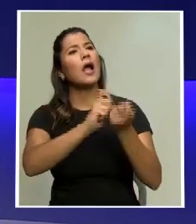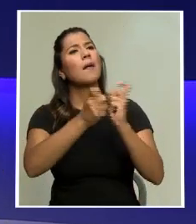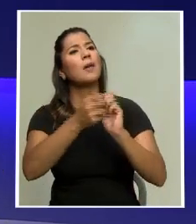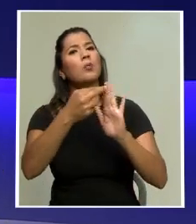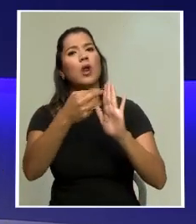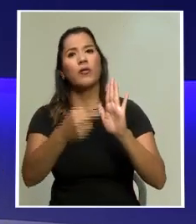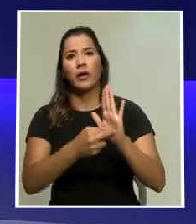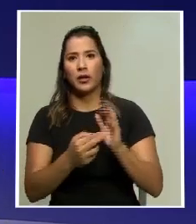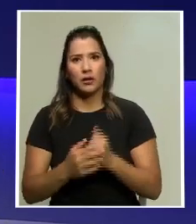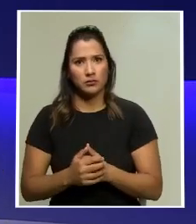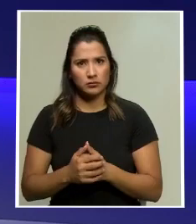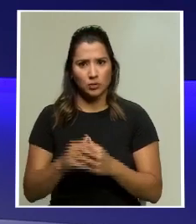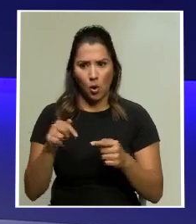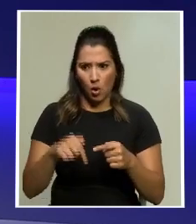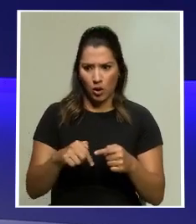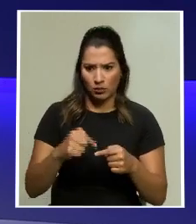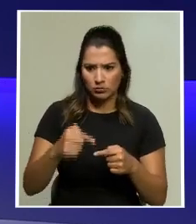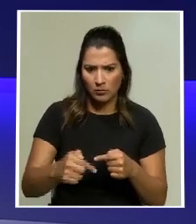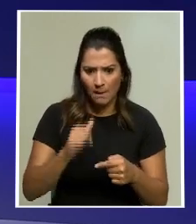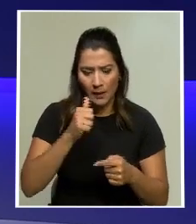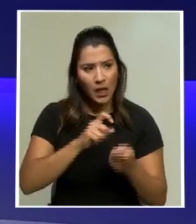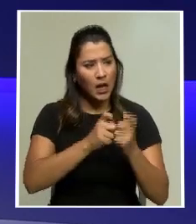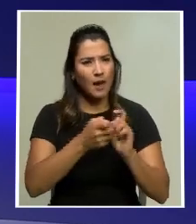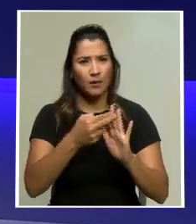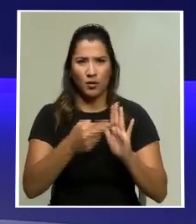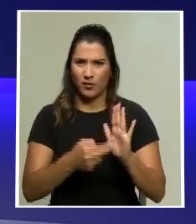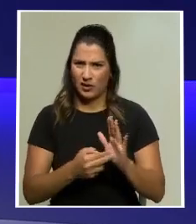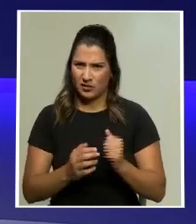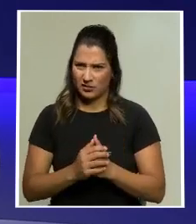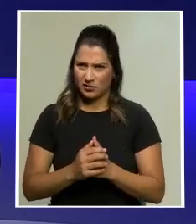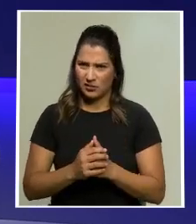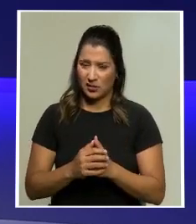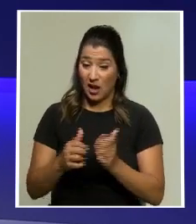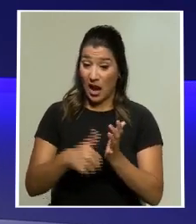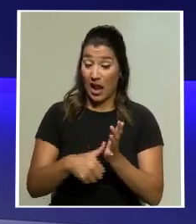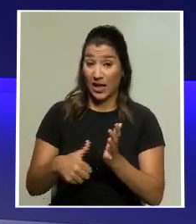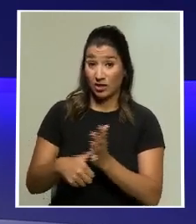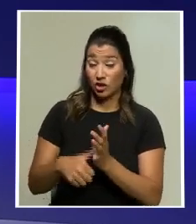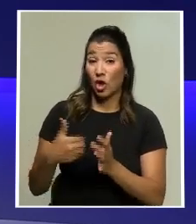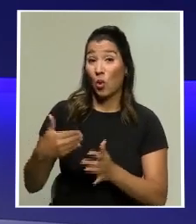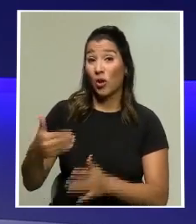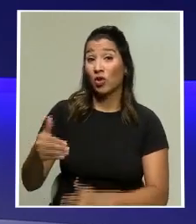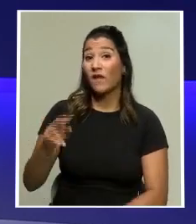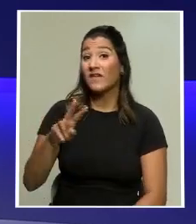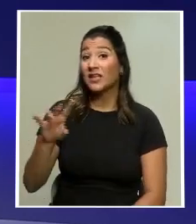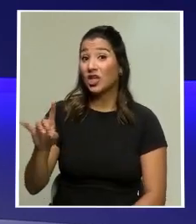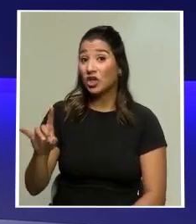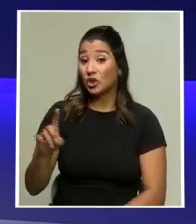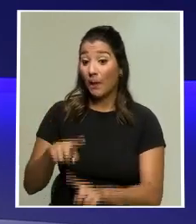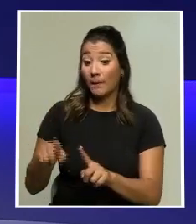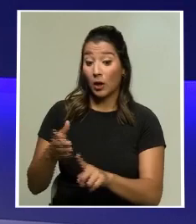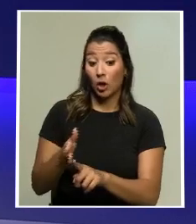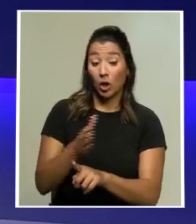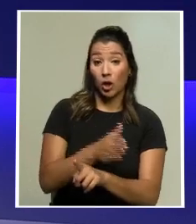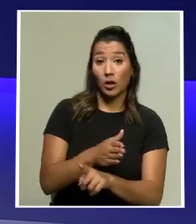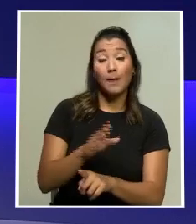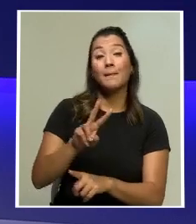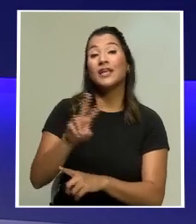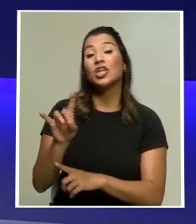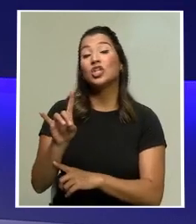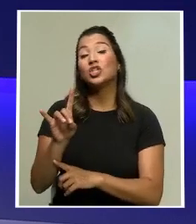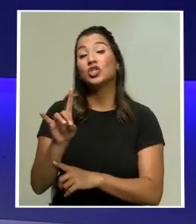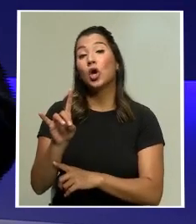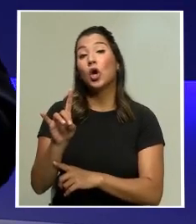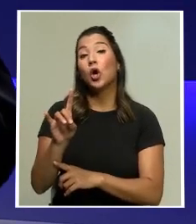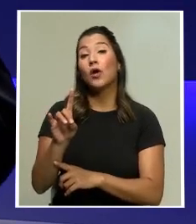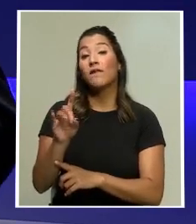para otro. Las elecciones fueron el 28 y el 19 de marzo, el 28 de febrero y el